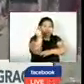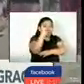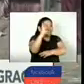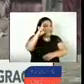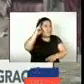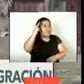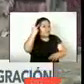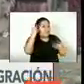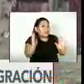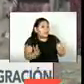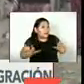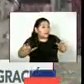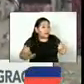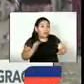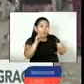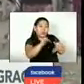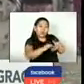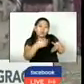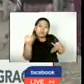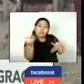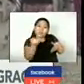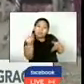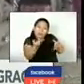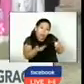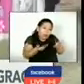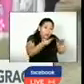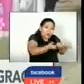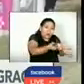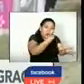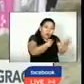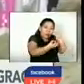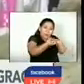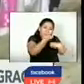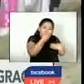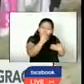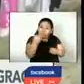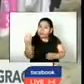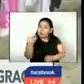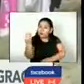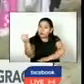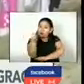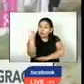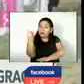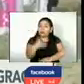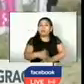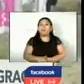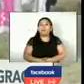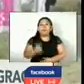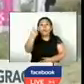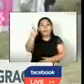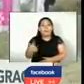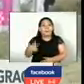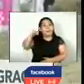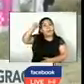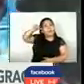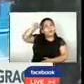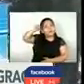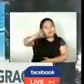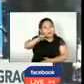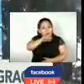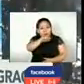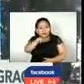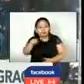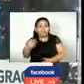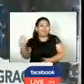alimentaria lo que significa que necesitan asistencia alimentaria urgente para el analista Luis Linares son